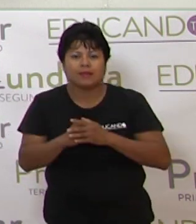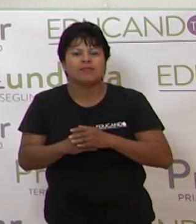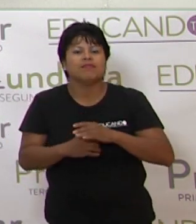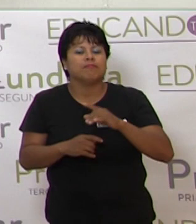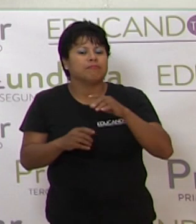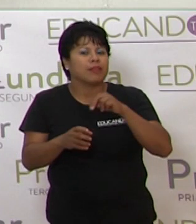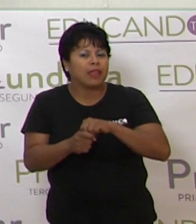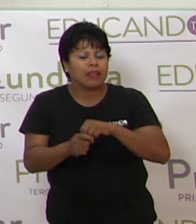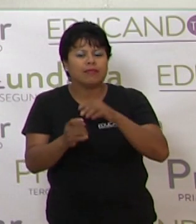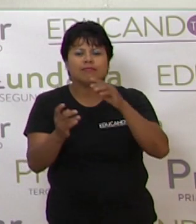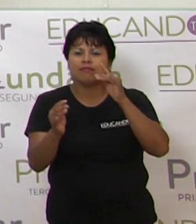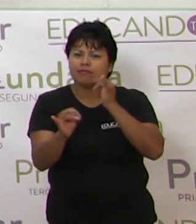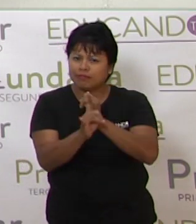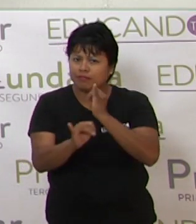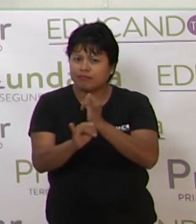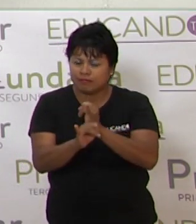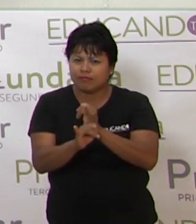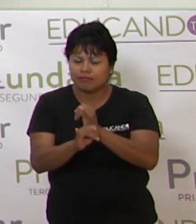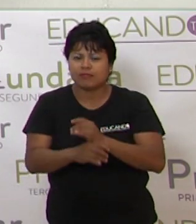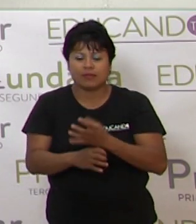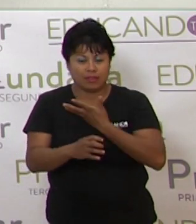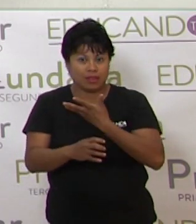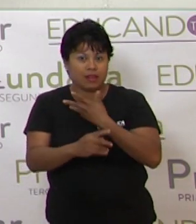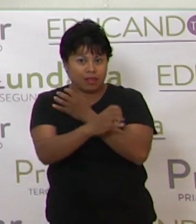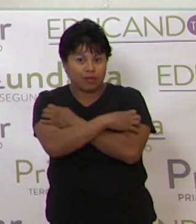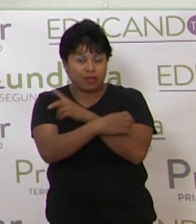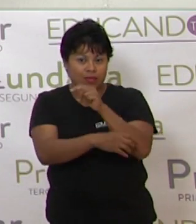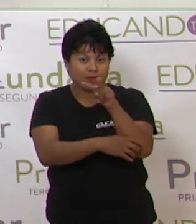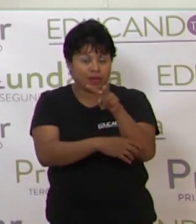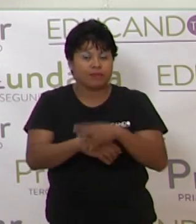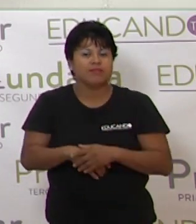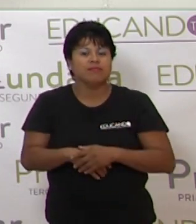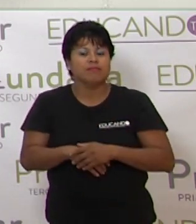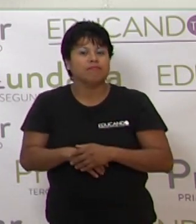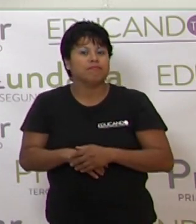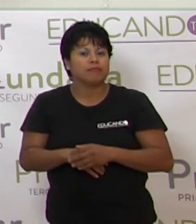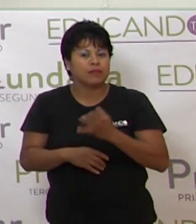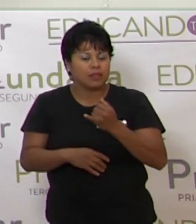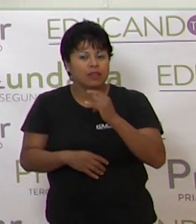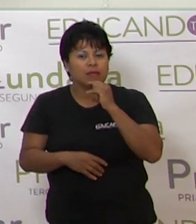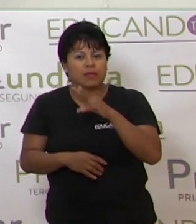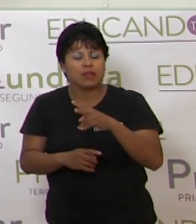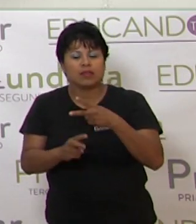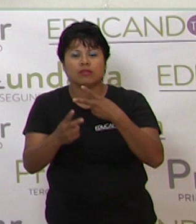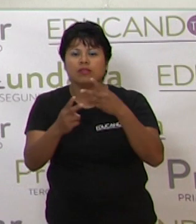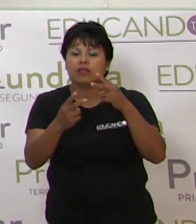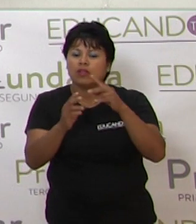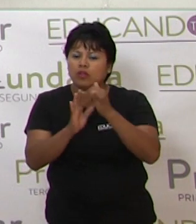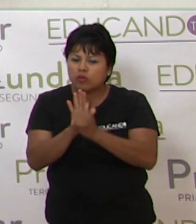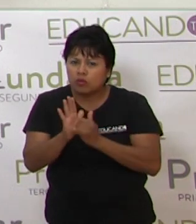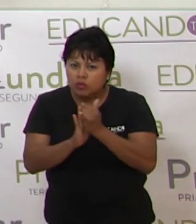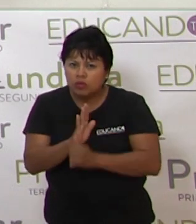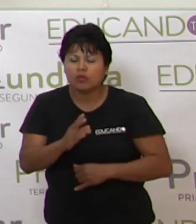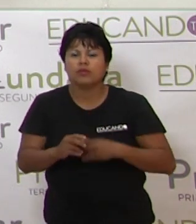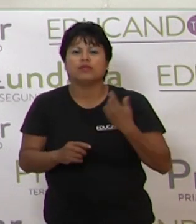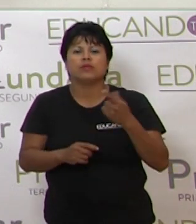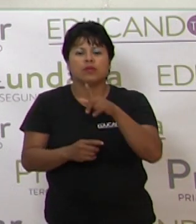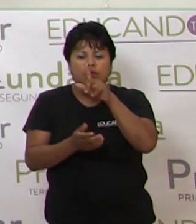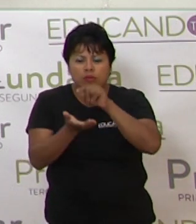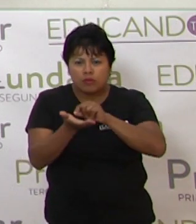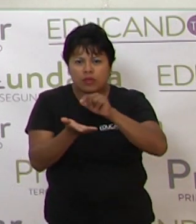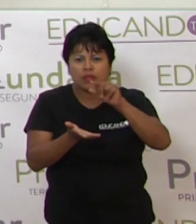todas las redes sociales que tiene Educando TV. YouTube, Educando TV, Twitter, Educando